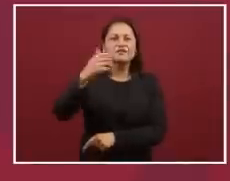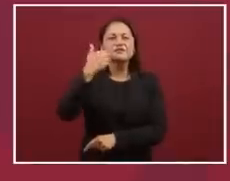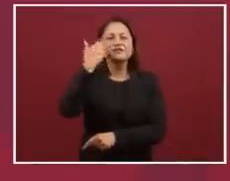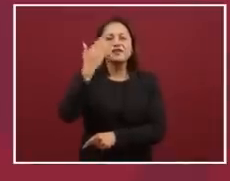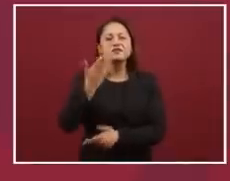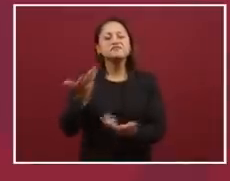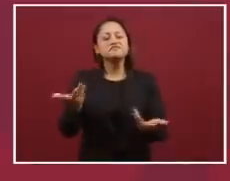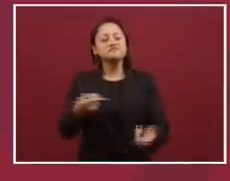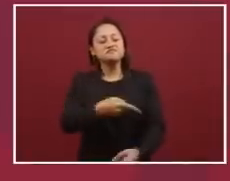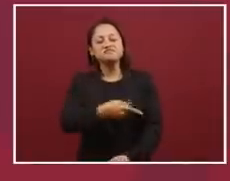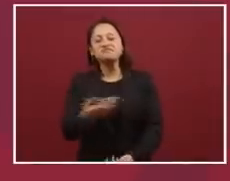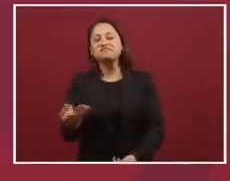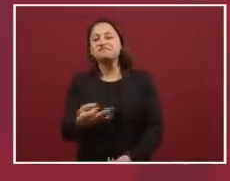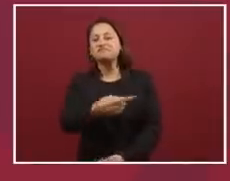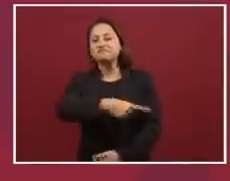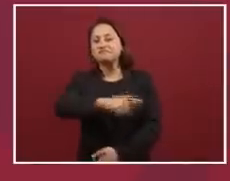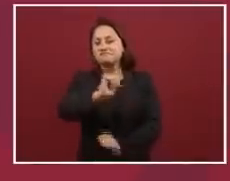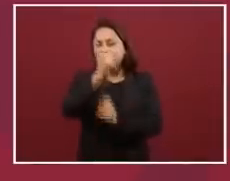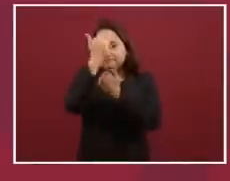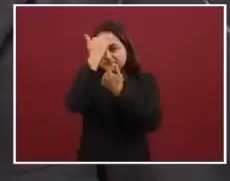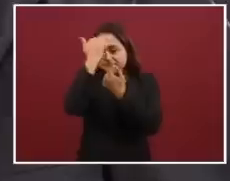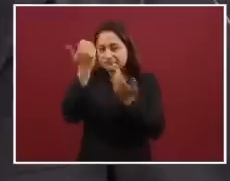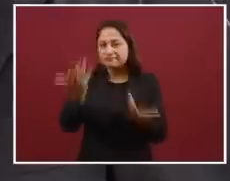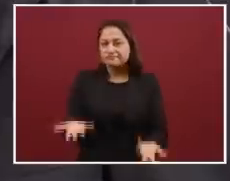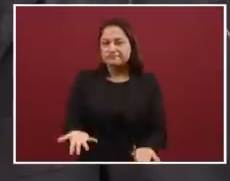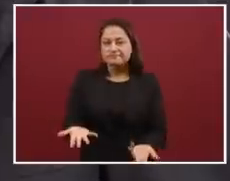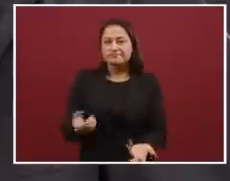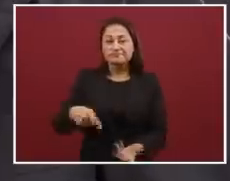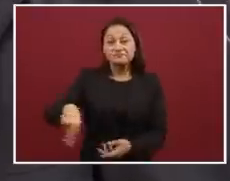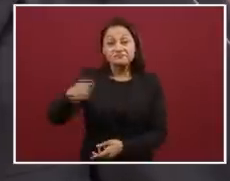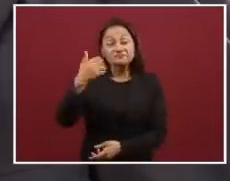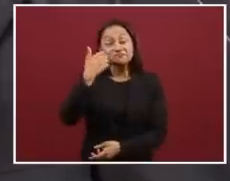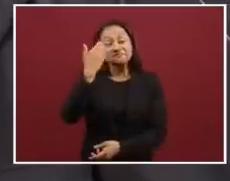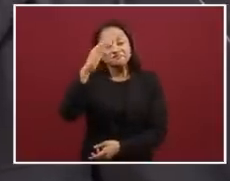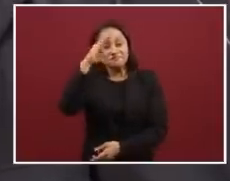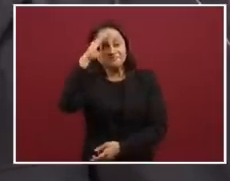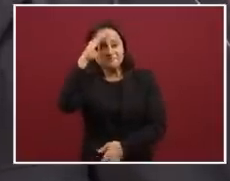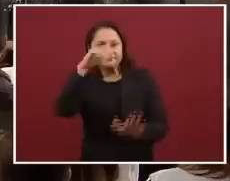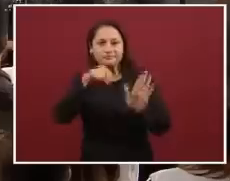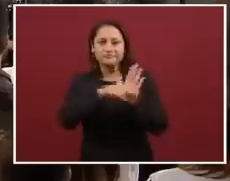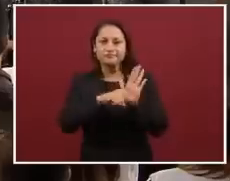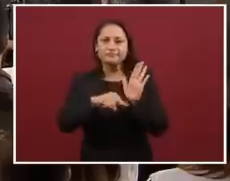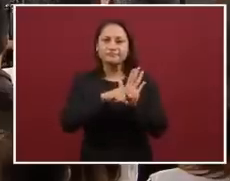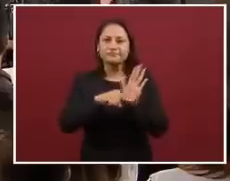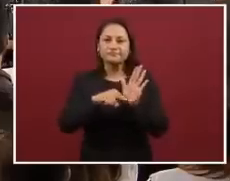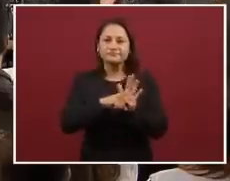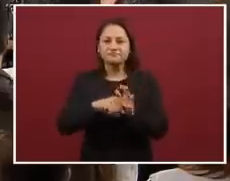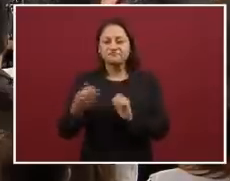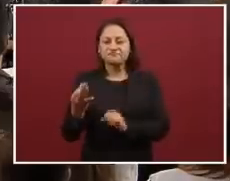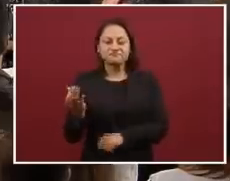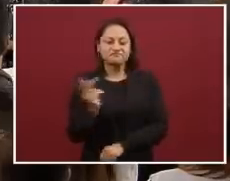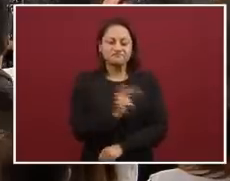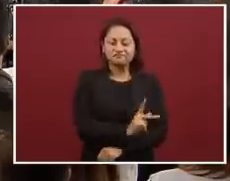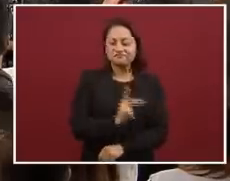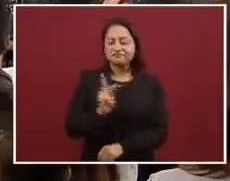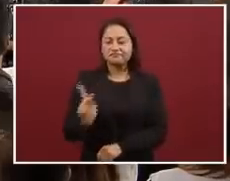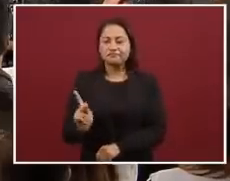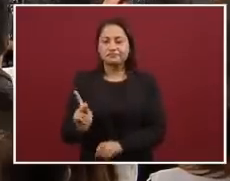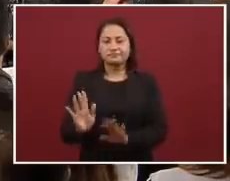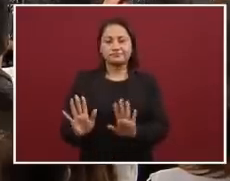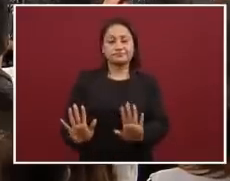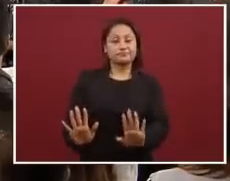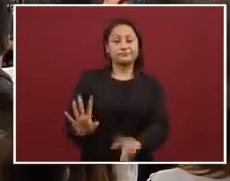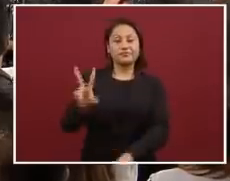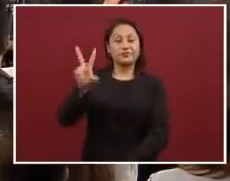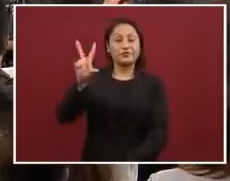te lo dije, es igual, son lo mismo. No, no somos iguales,